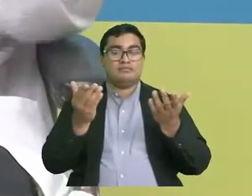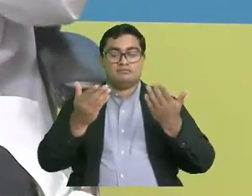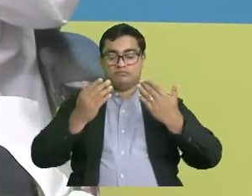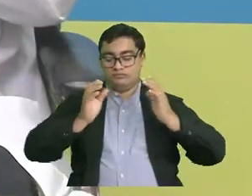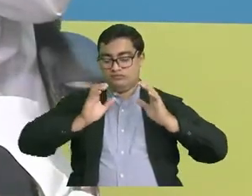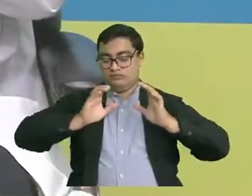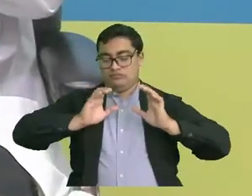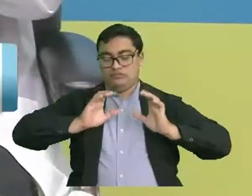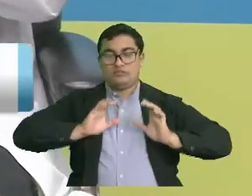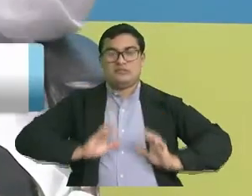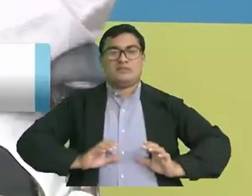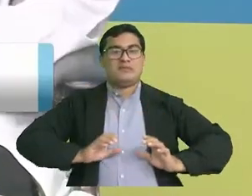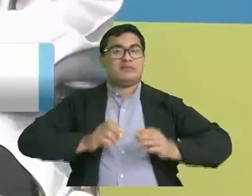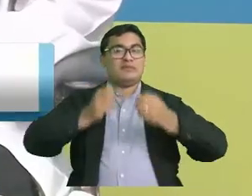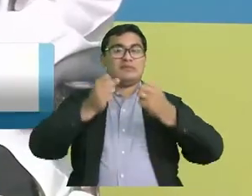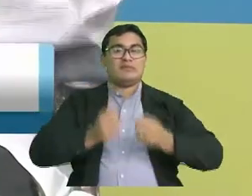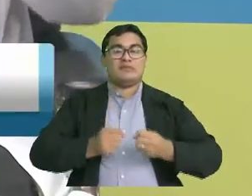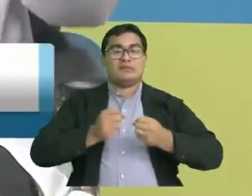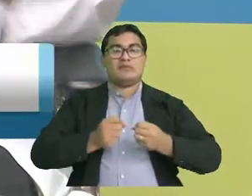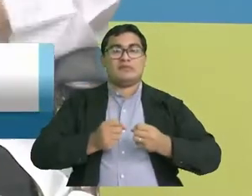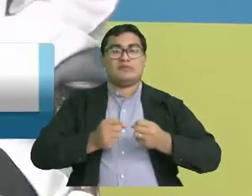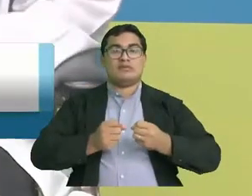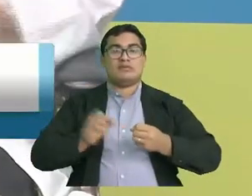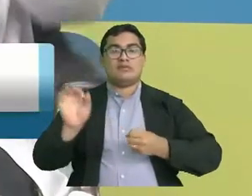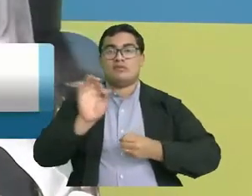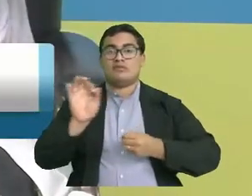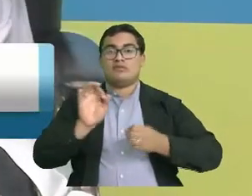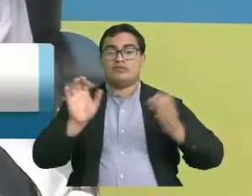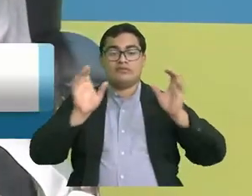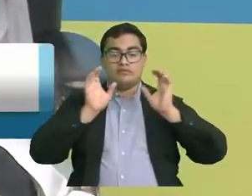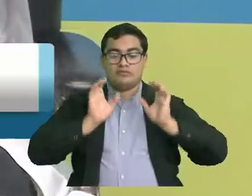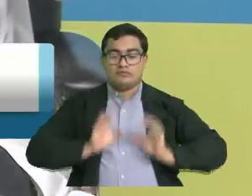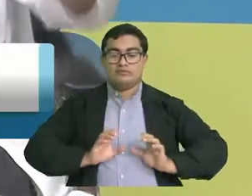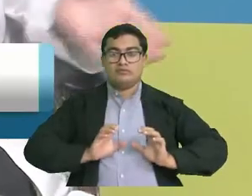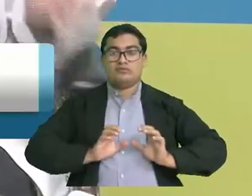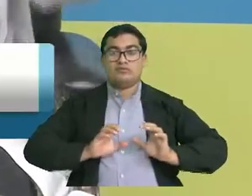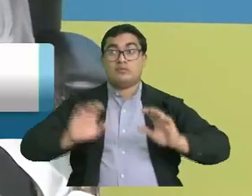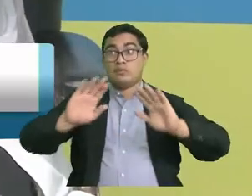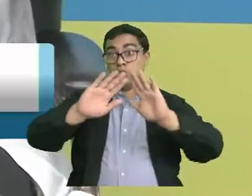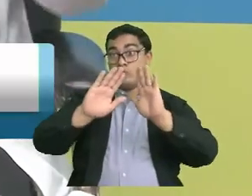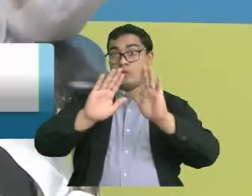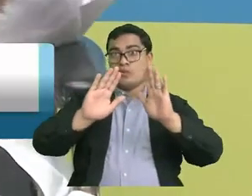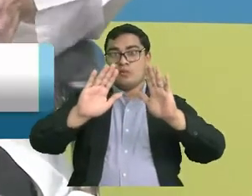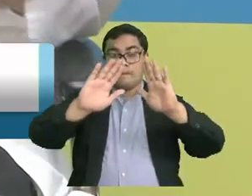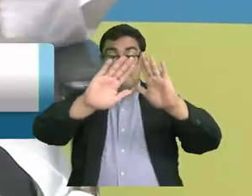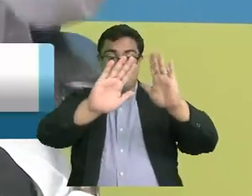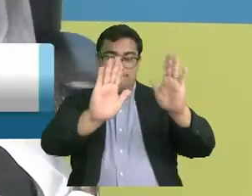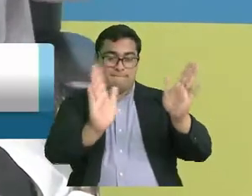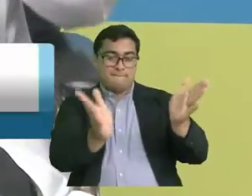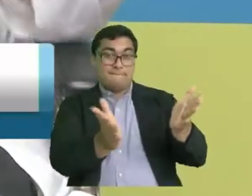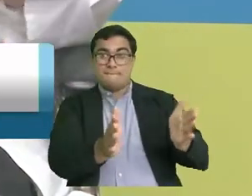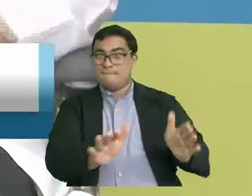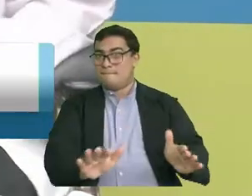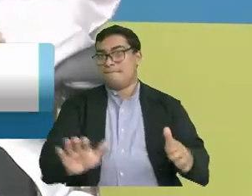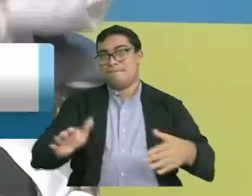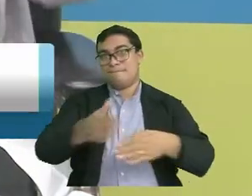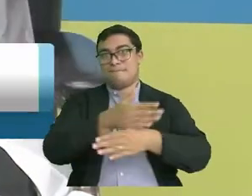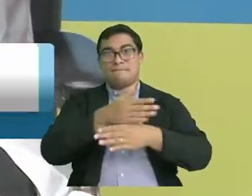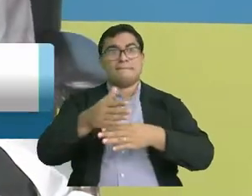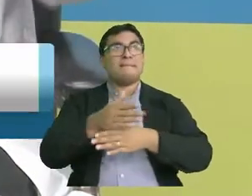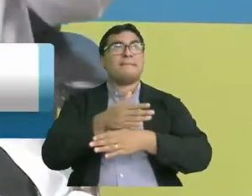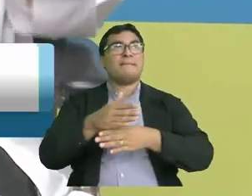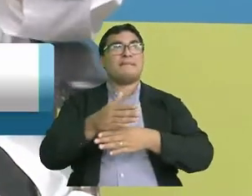textura que tiene un varón, la forma del cuerpo, el que las mujeres tengan la forma típica,